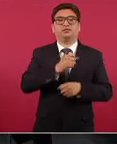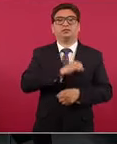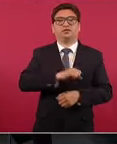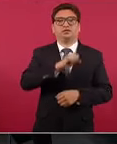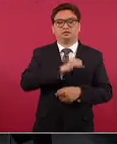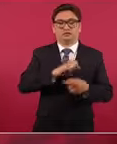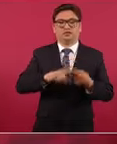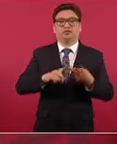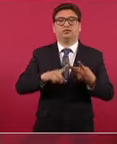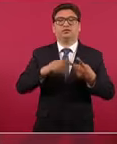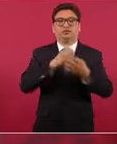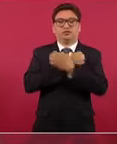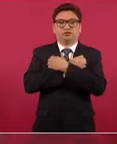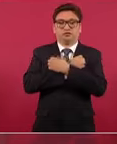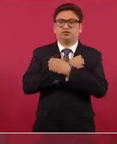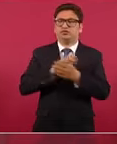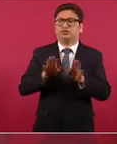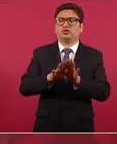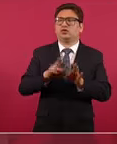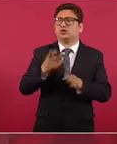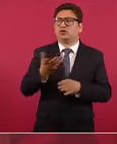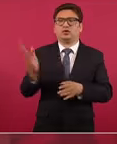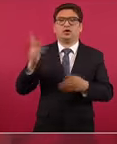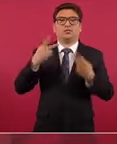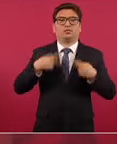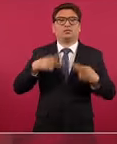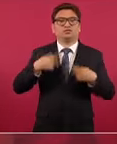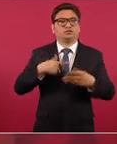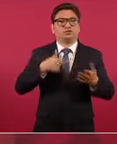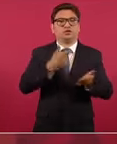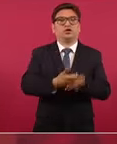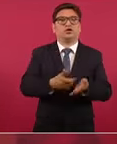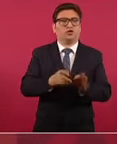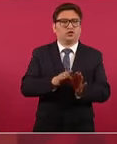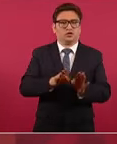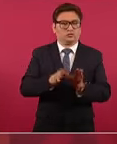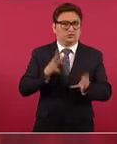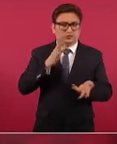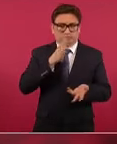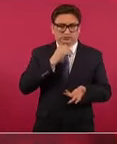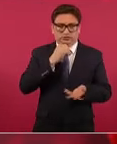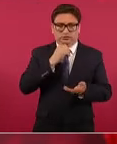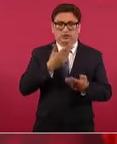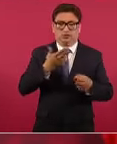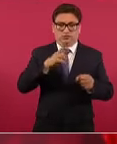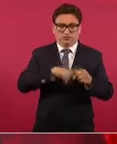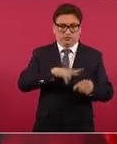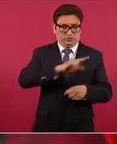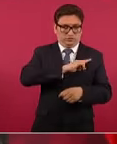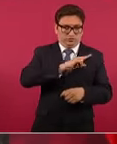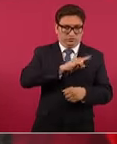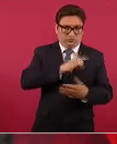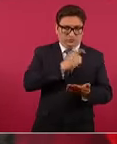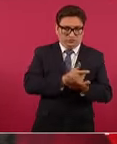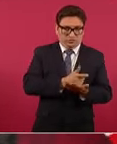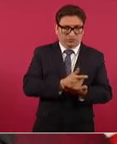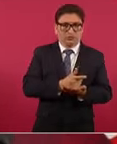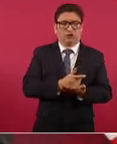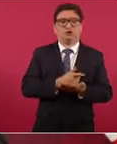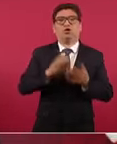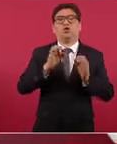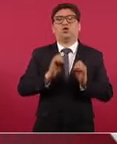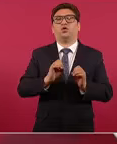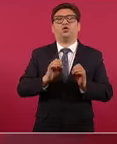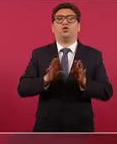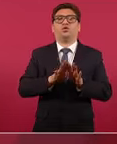sacar dinero la gente para pagar hospitales privados o de